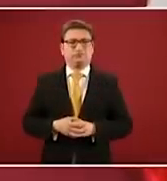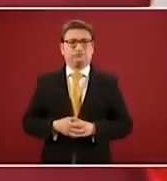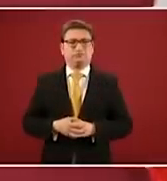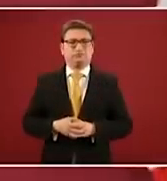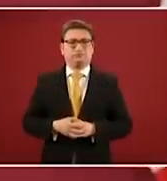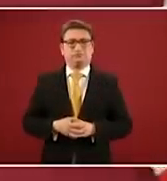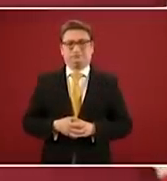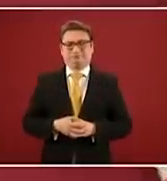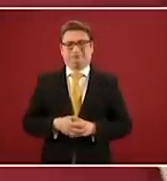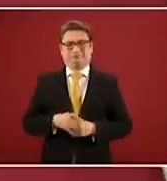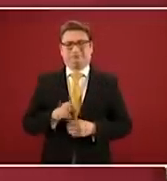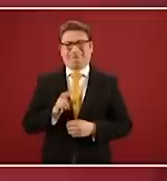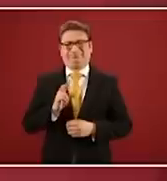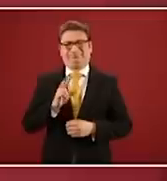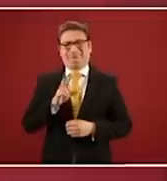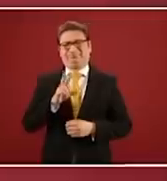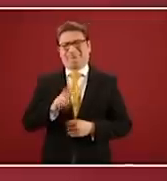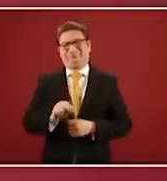Pues no,